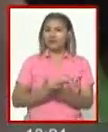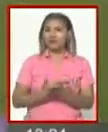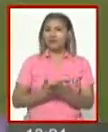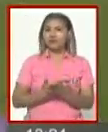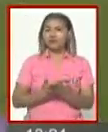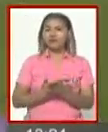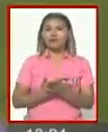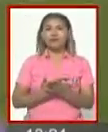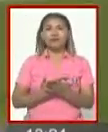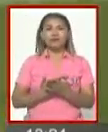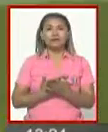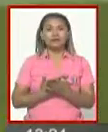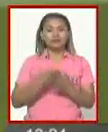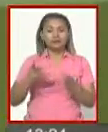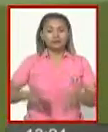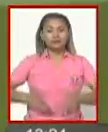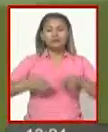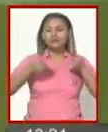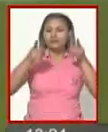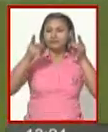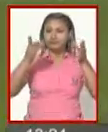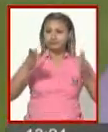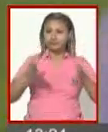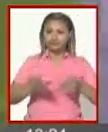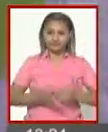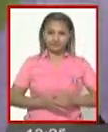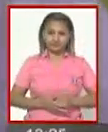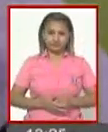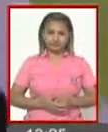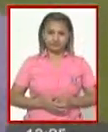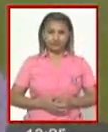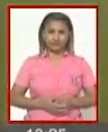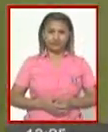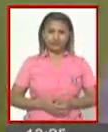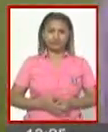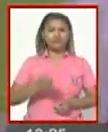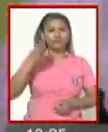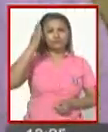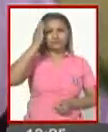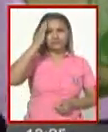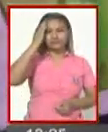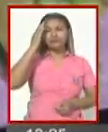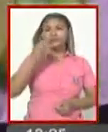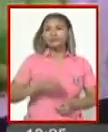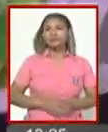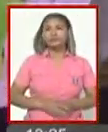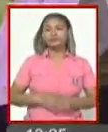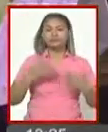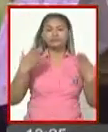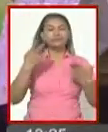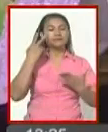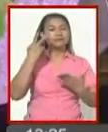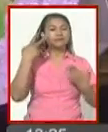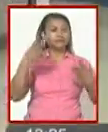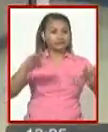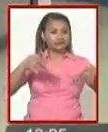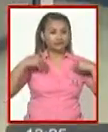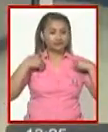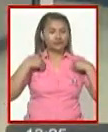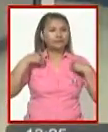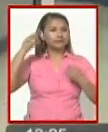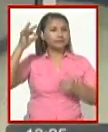todo lo que están denunciando se va a saber. Hemos visto que ha aceptado